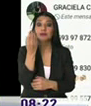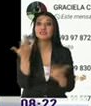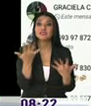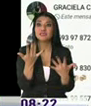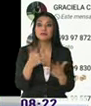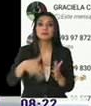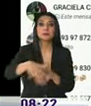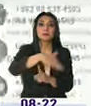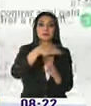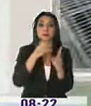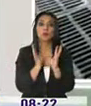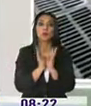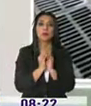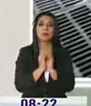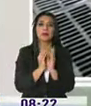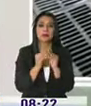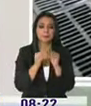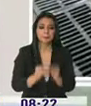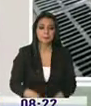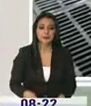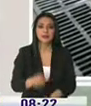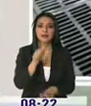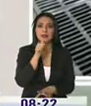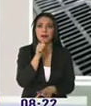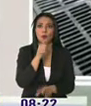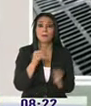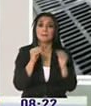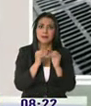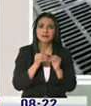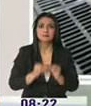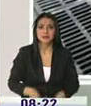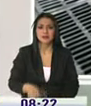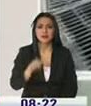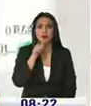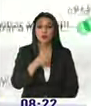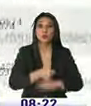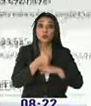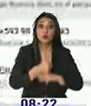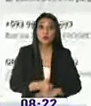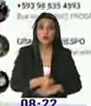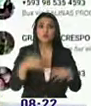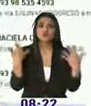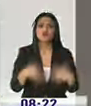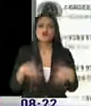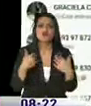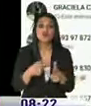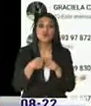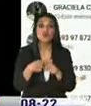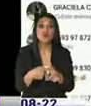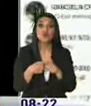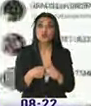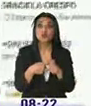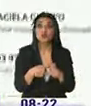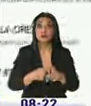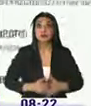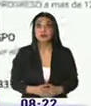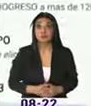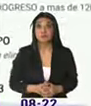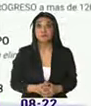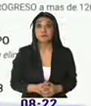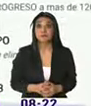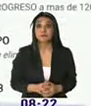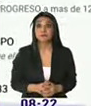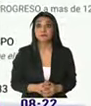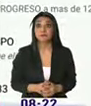desperdicia, lleva varios días. Parque Comandá, más desperdicio de agua, autoridades. URG, así, urgente. Uy, mira